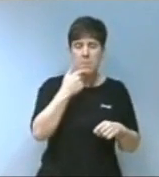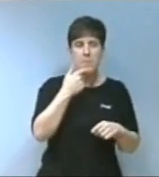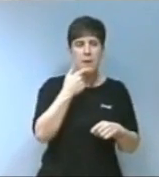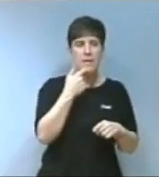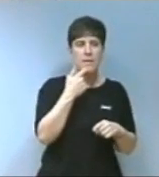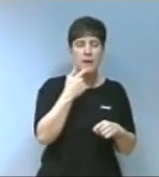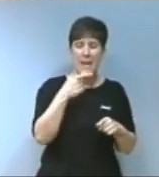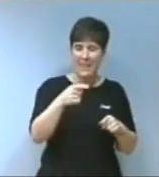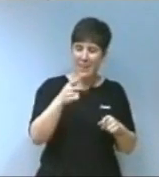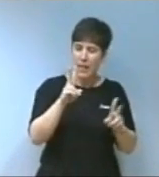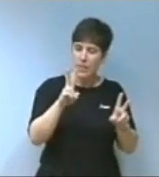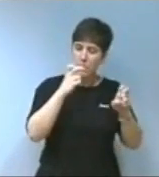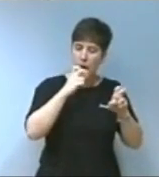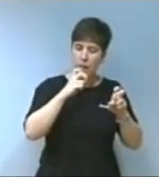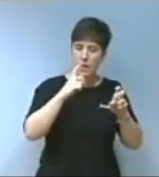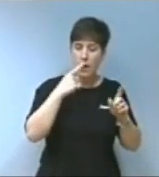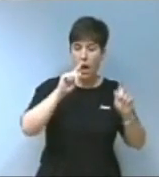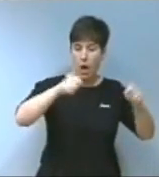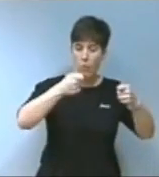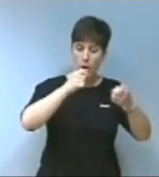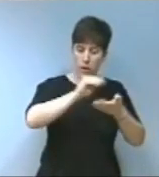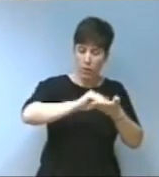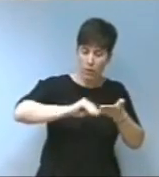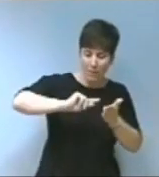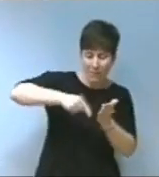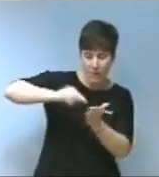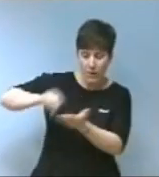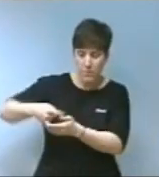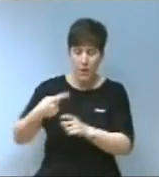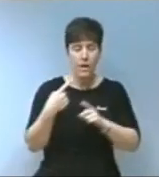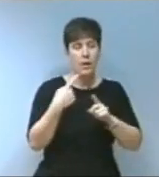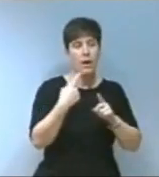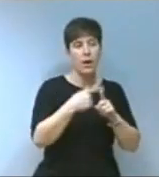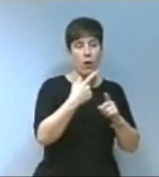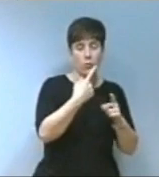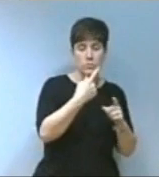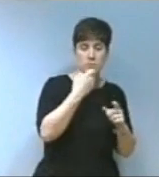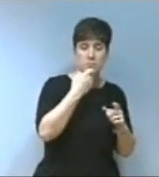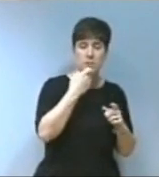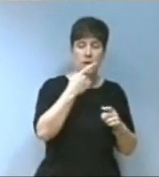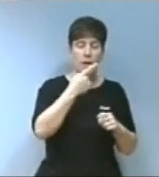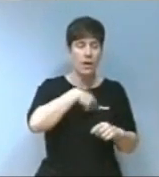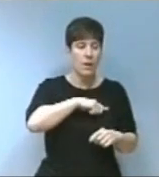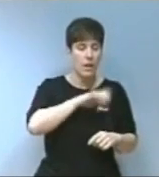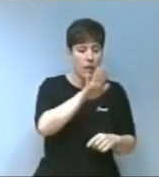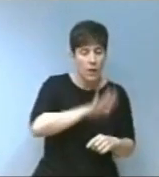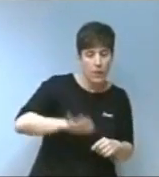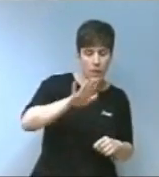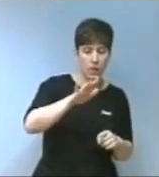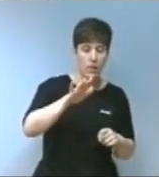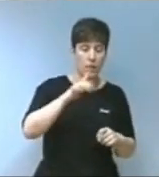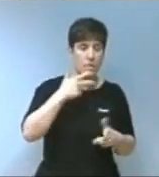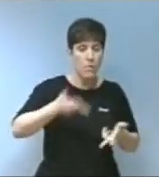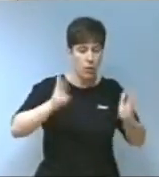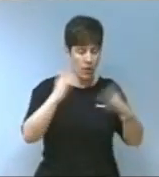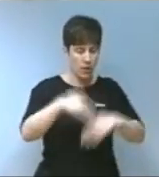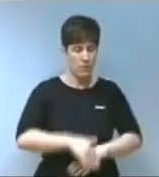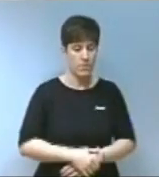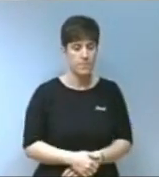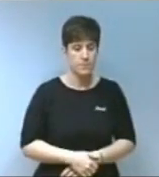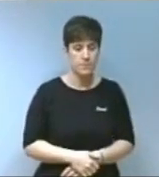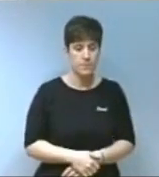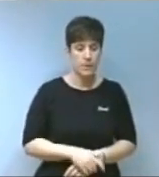firman temas de regeneración democrática, con Torra, con el golpista, con el de la incitación a la violencia, con el del partido